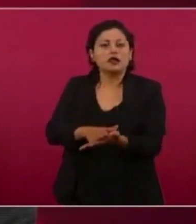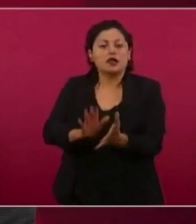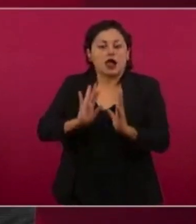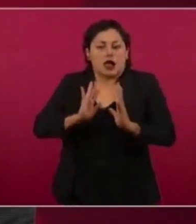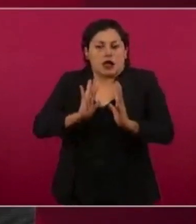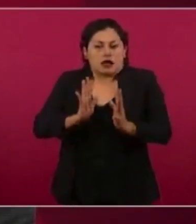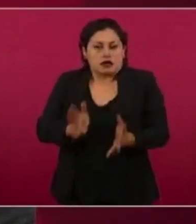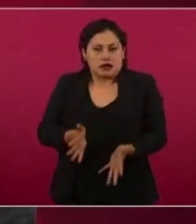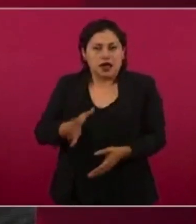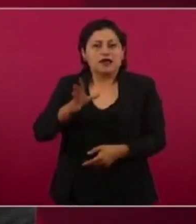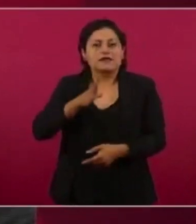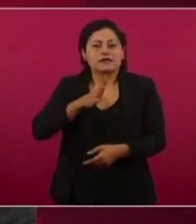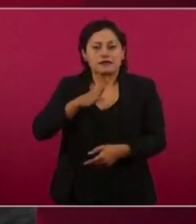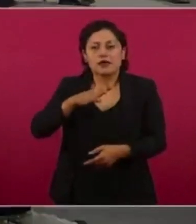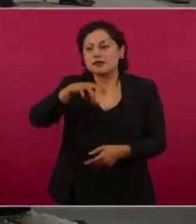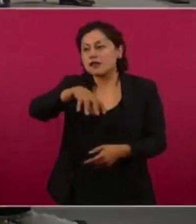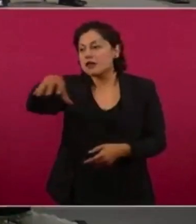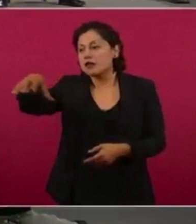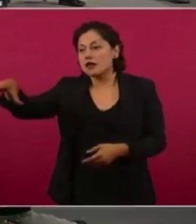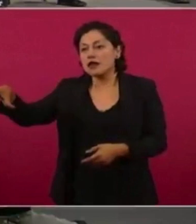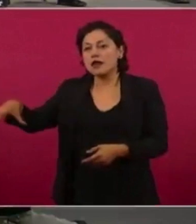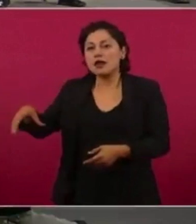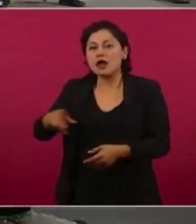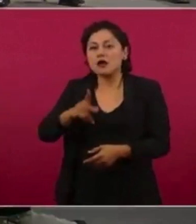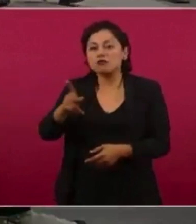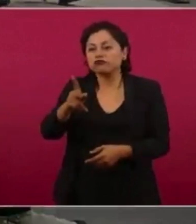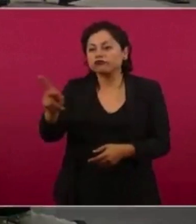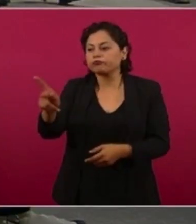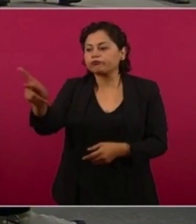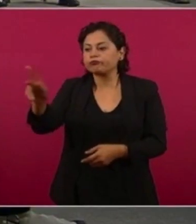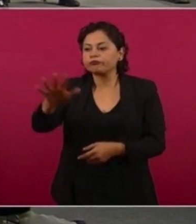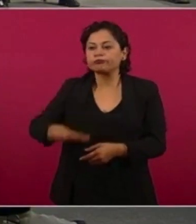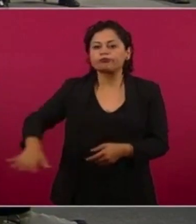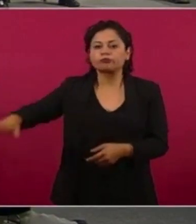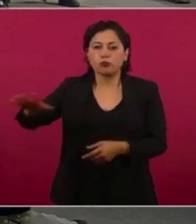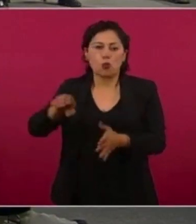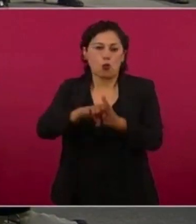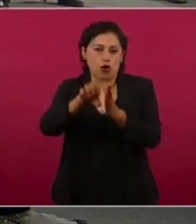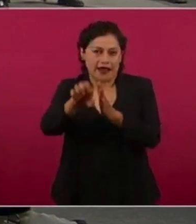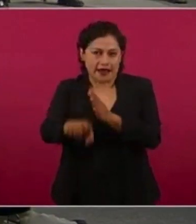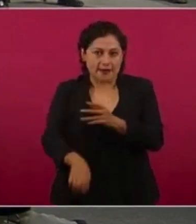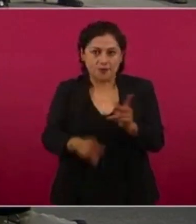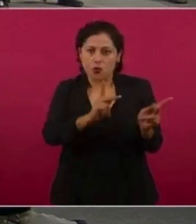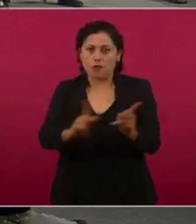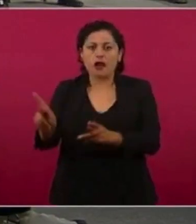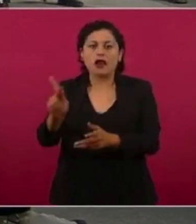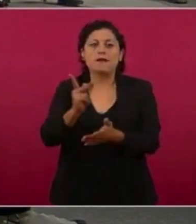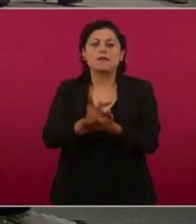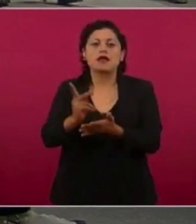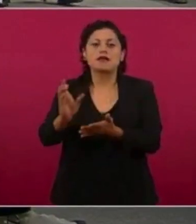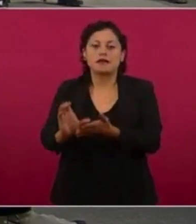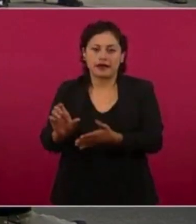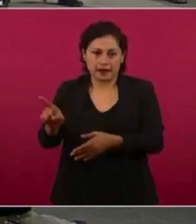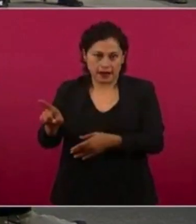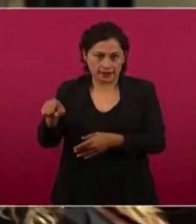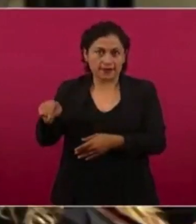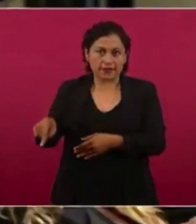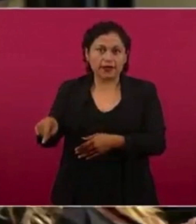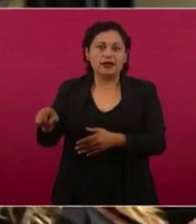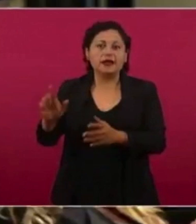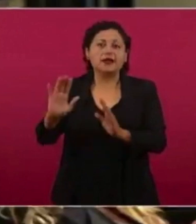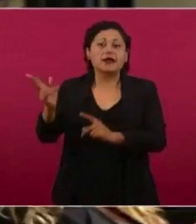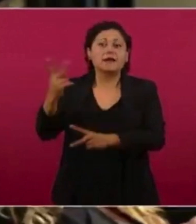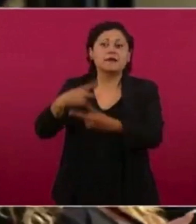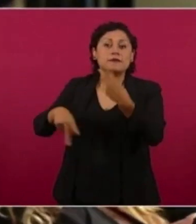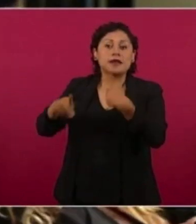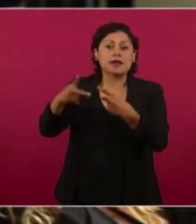poblaciones, como particularmente Playa del Carmen, han afectado sensiblemente el acuífero maya, y eso